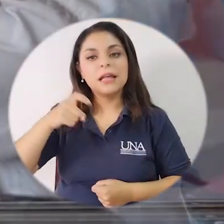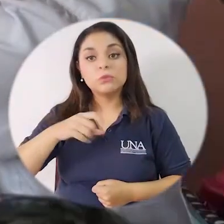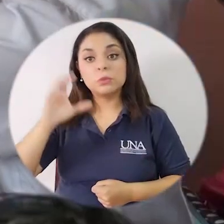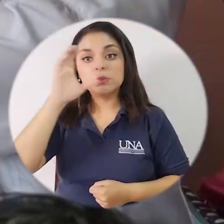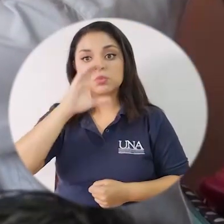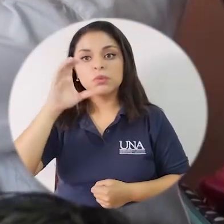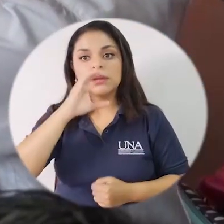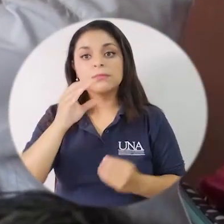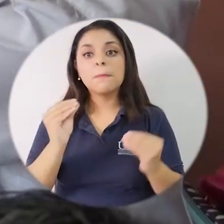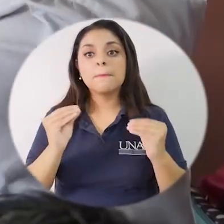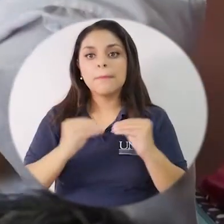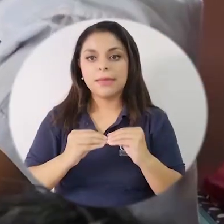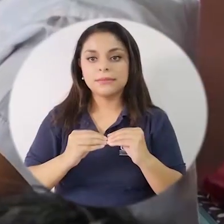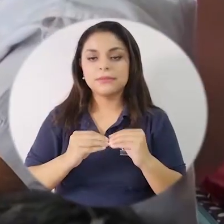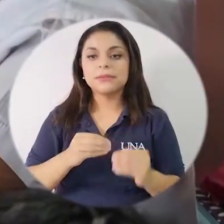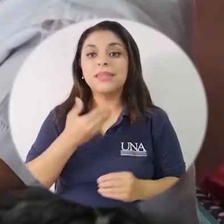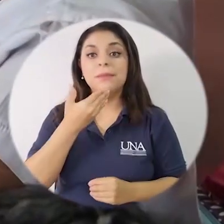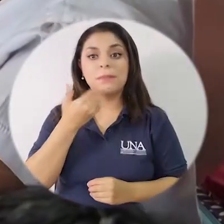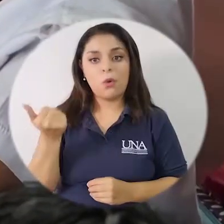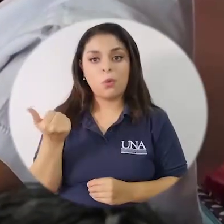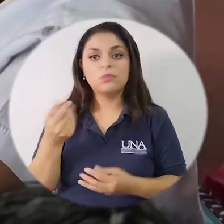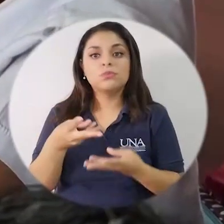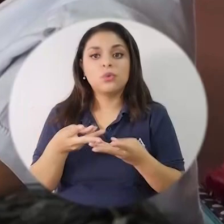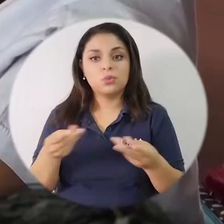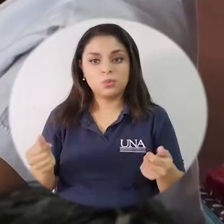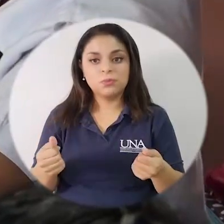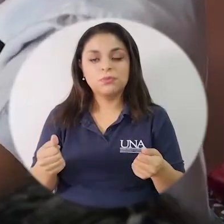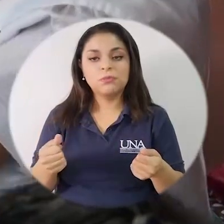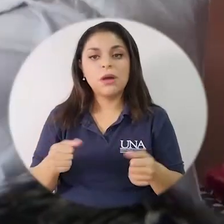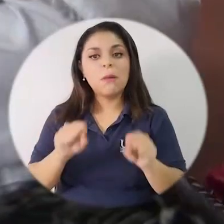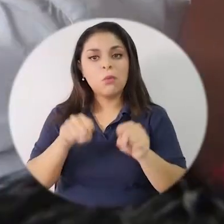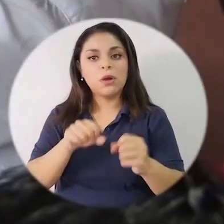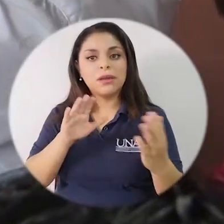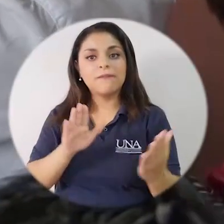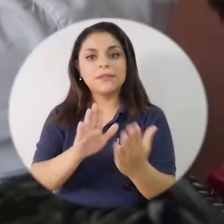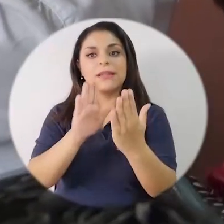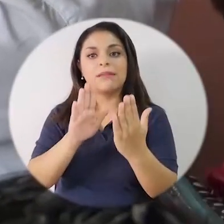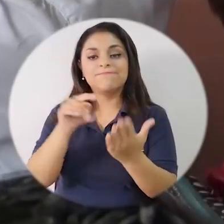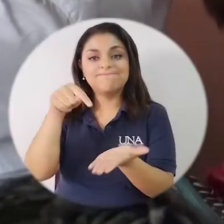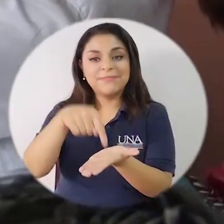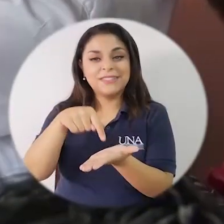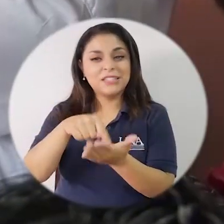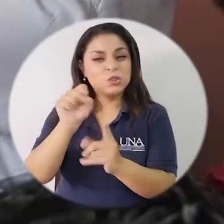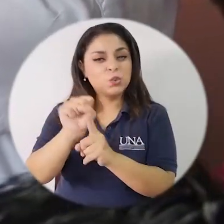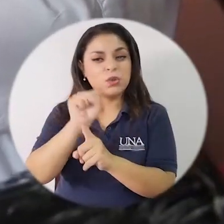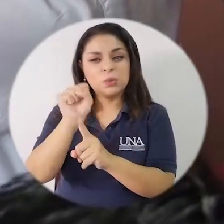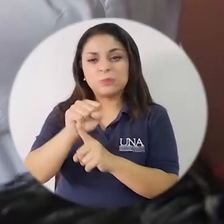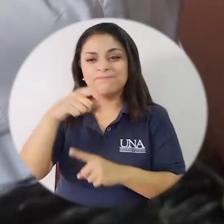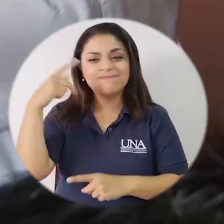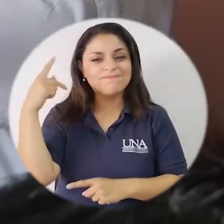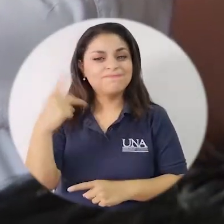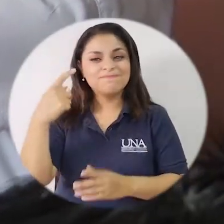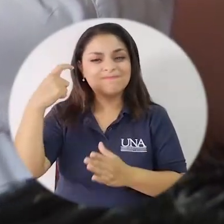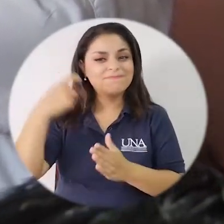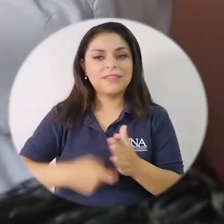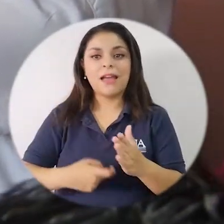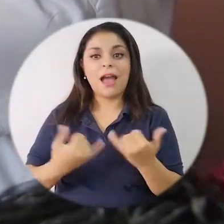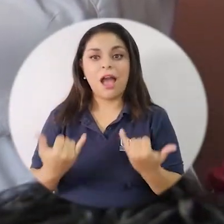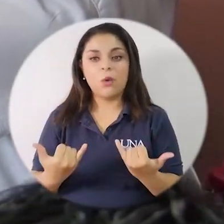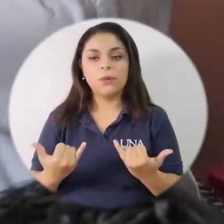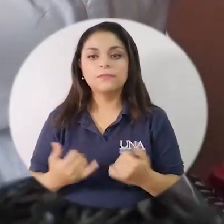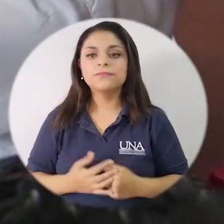y mejores soluciones para poder enfrentar esta situación tan grave que estamos teniendo. De